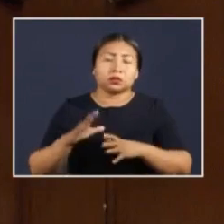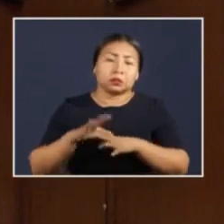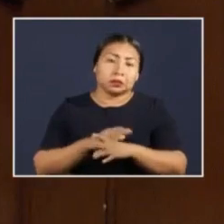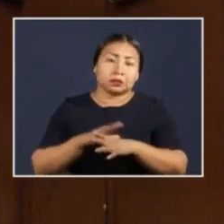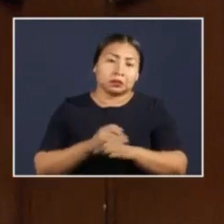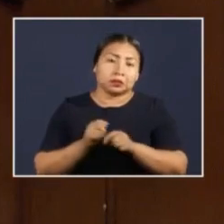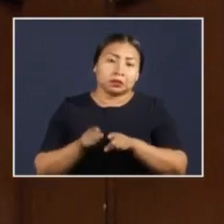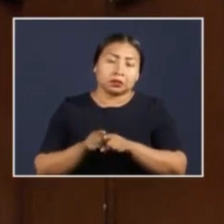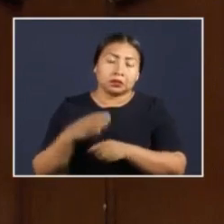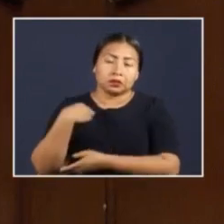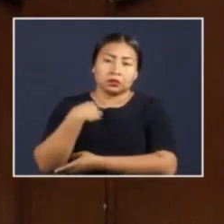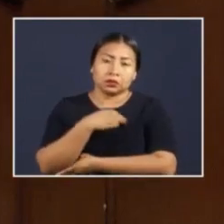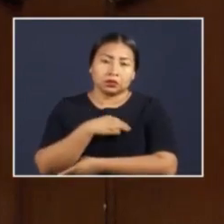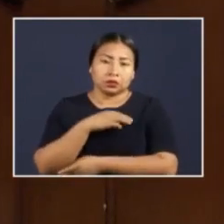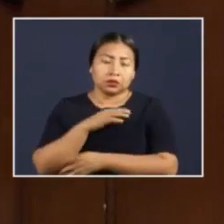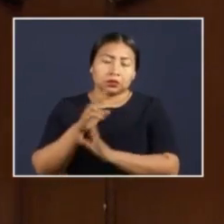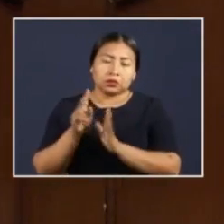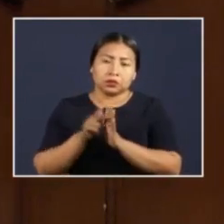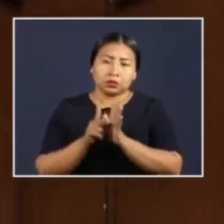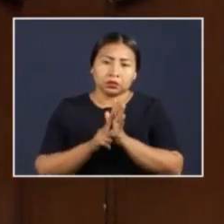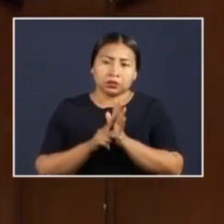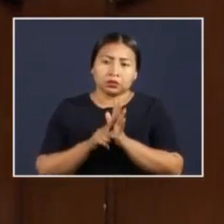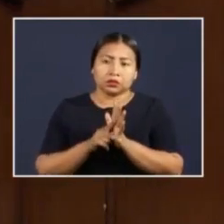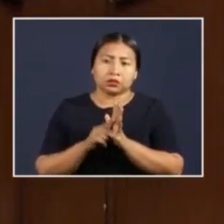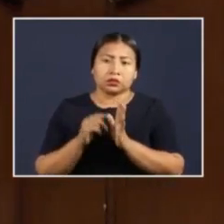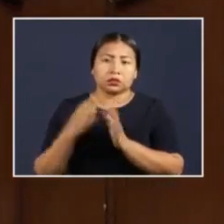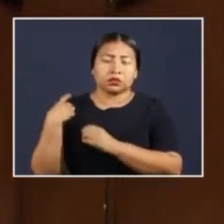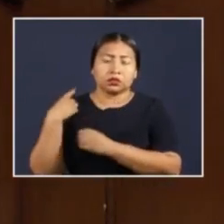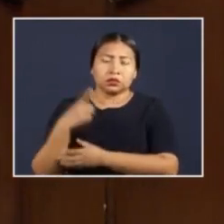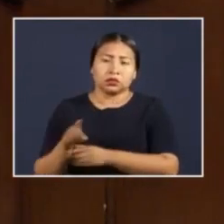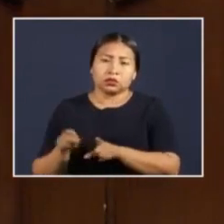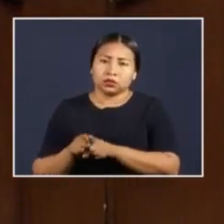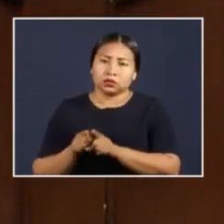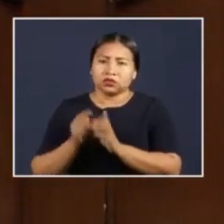ministerio de seguridad pública la dirección de planificación